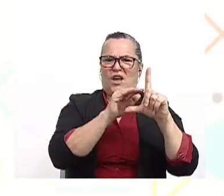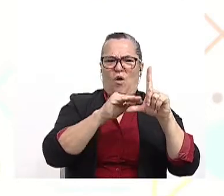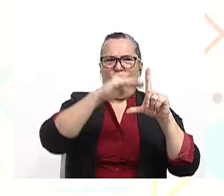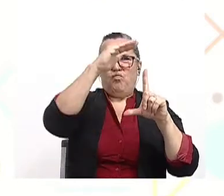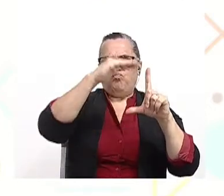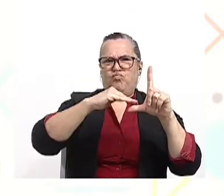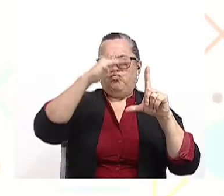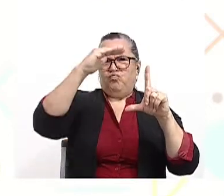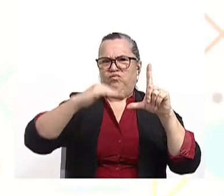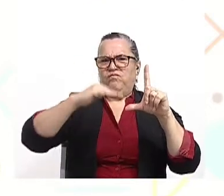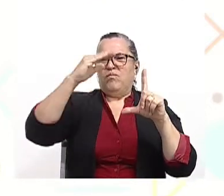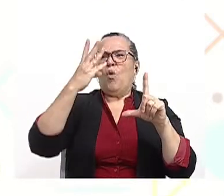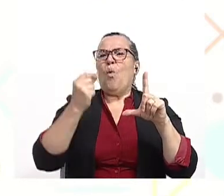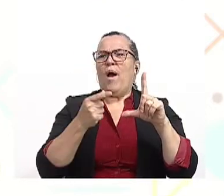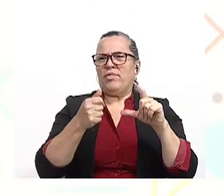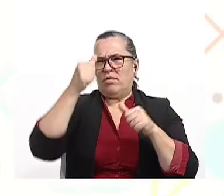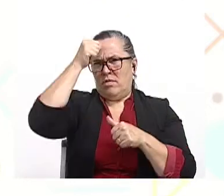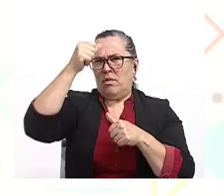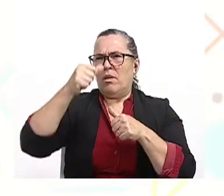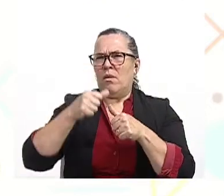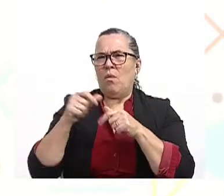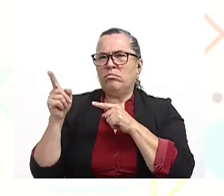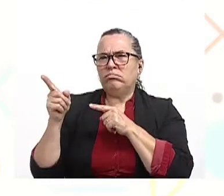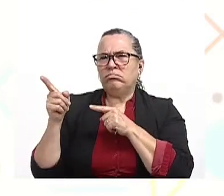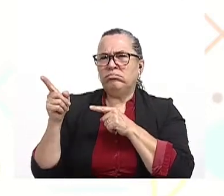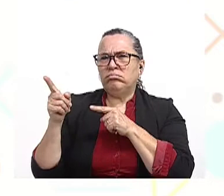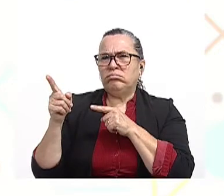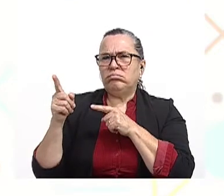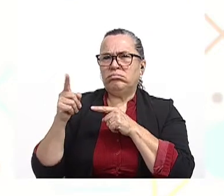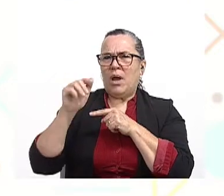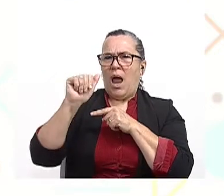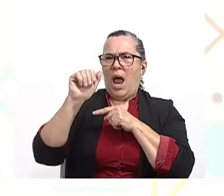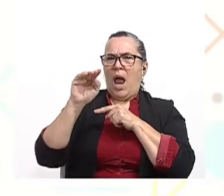función? Recuerden, ¿qué es el ámbito? ¿Lo recuerdan?